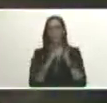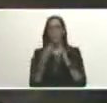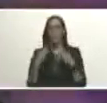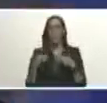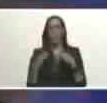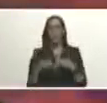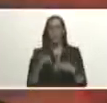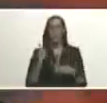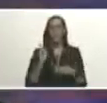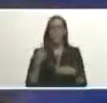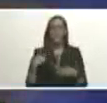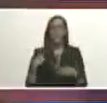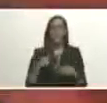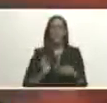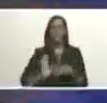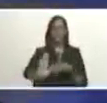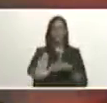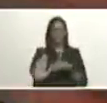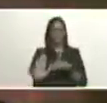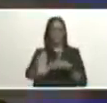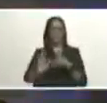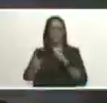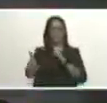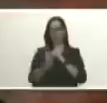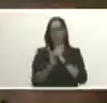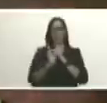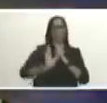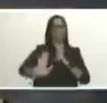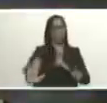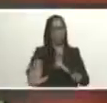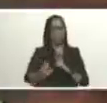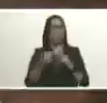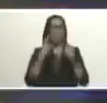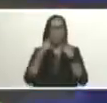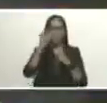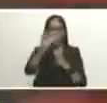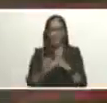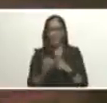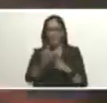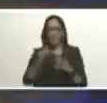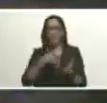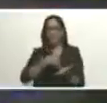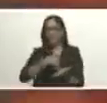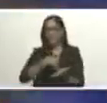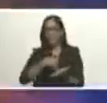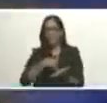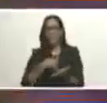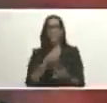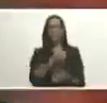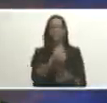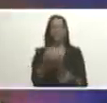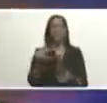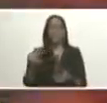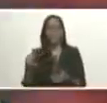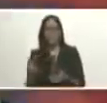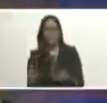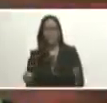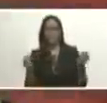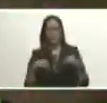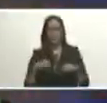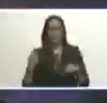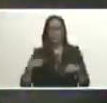cuantificar distancias, verificar géneros, verificar vulnerabilidades, contabilizar de acuerdo a la doctrina que